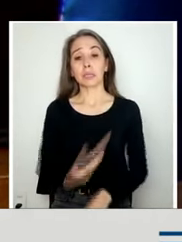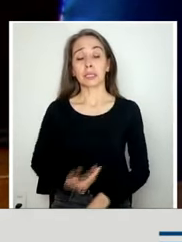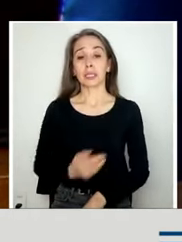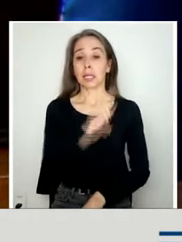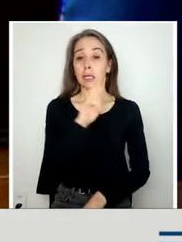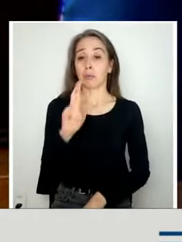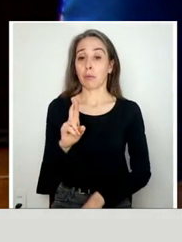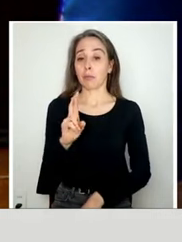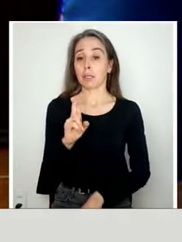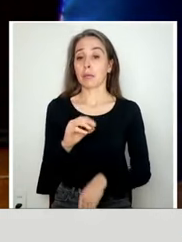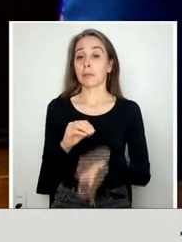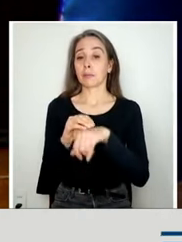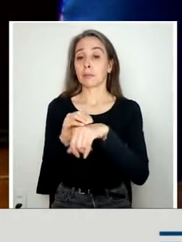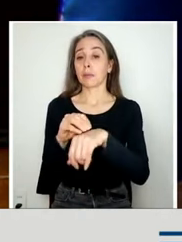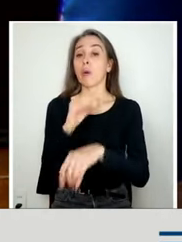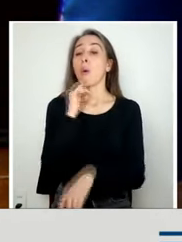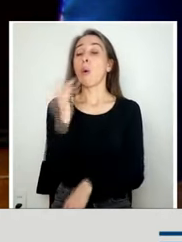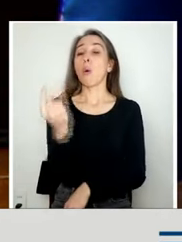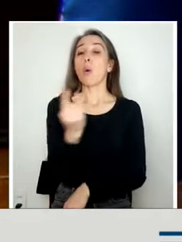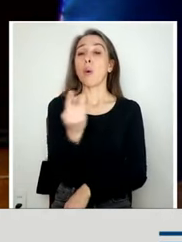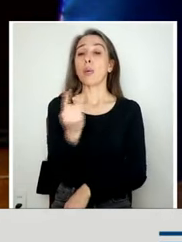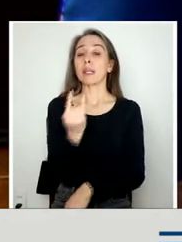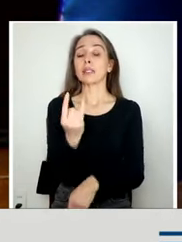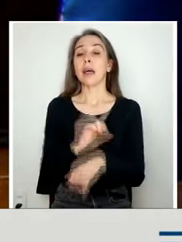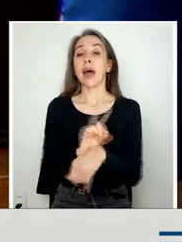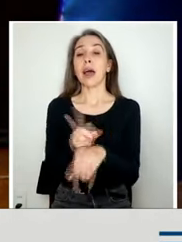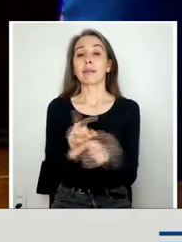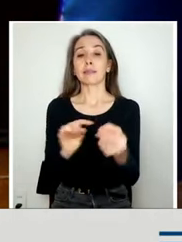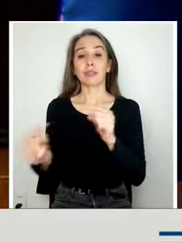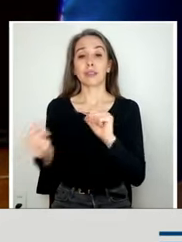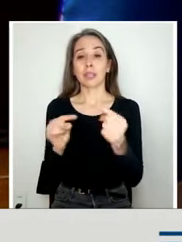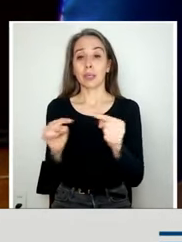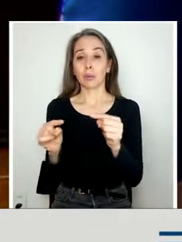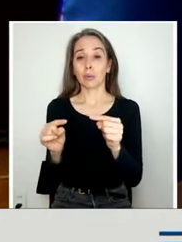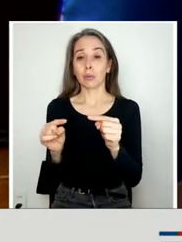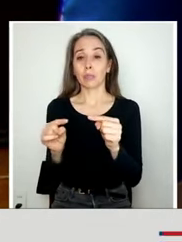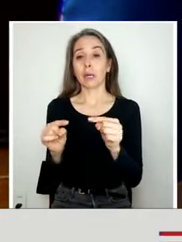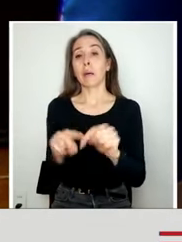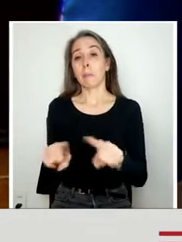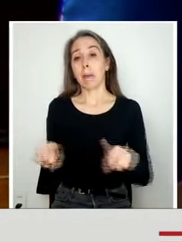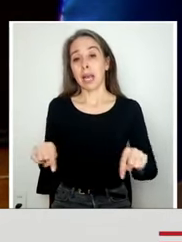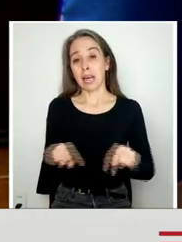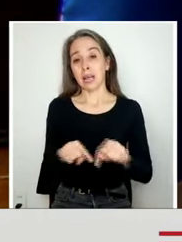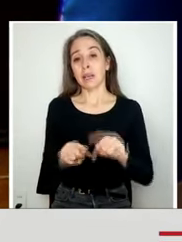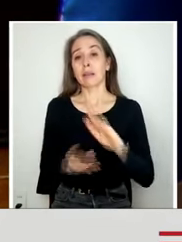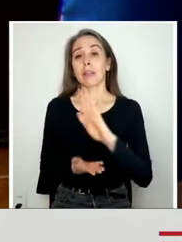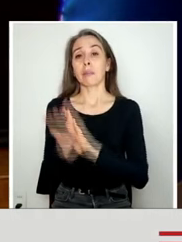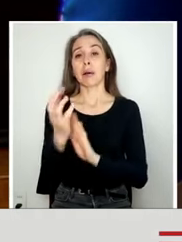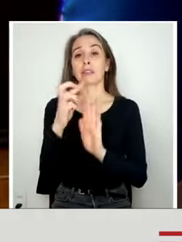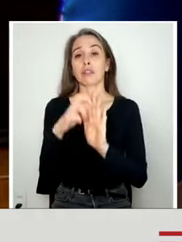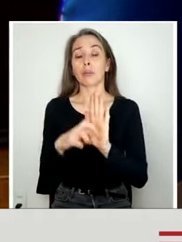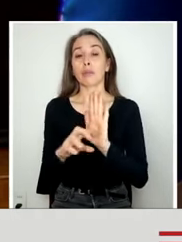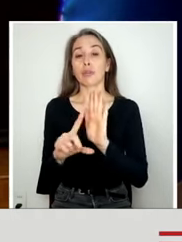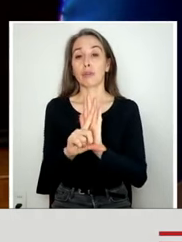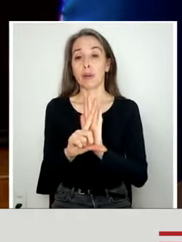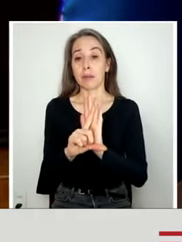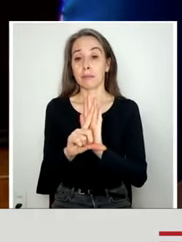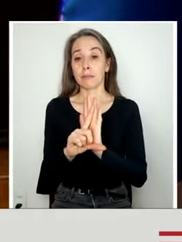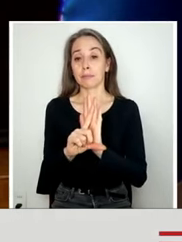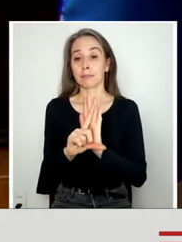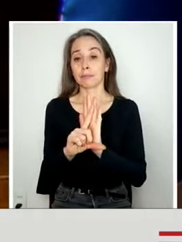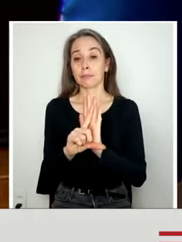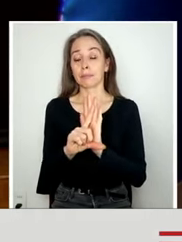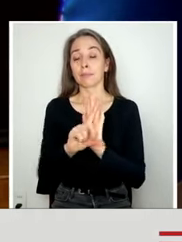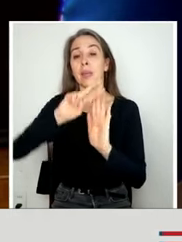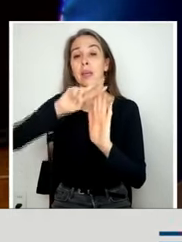hace presente la urgencia calificada de discusión inmediata para el despacho de los siguientes proyectos el que modifica